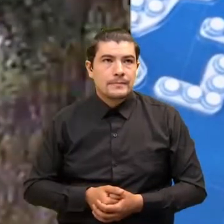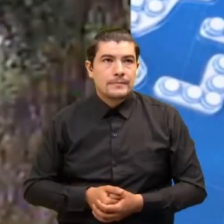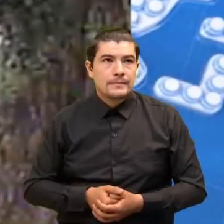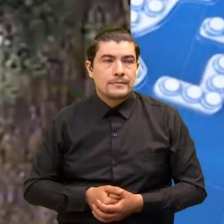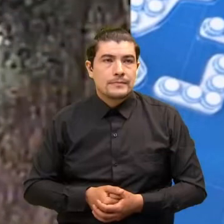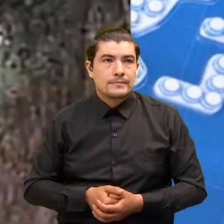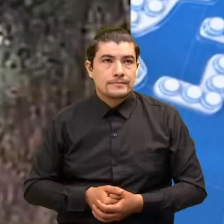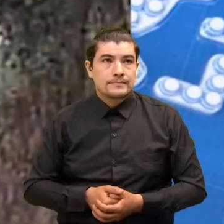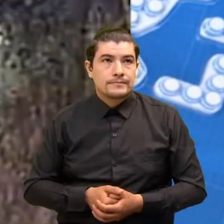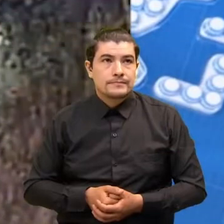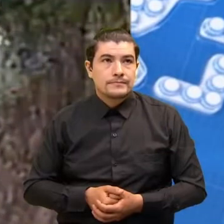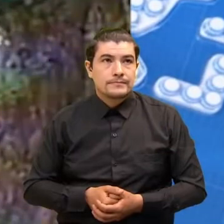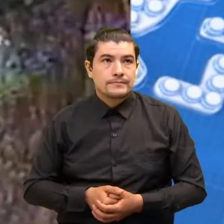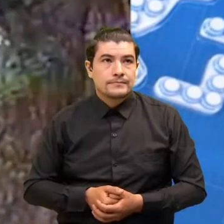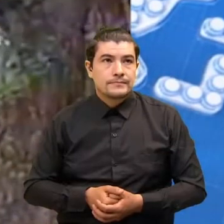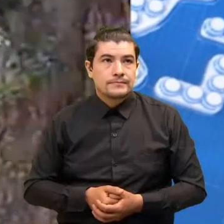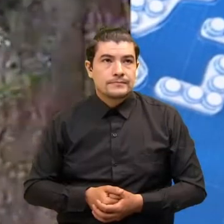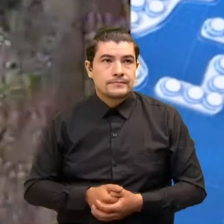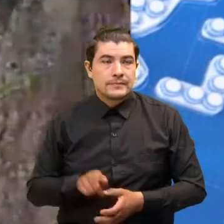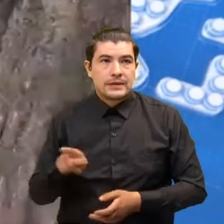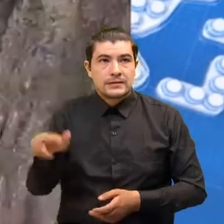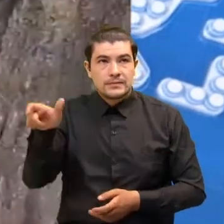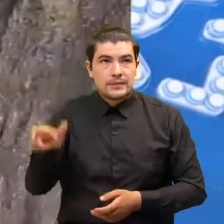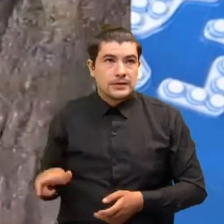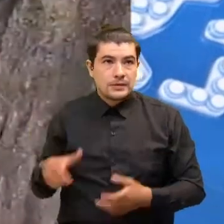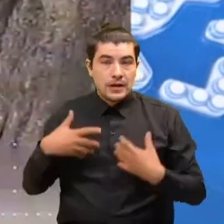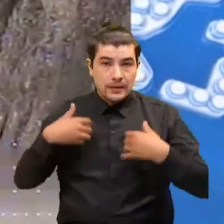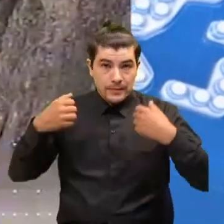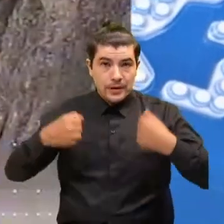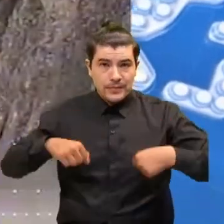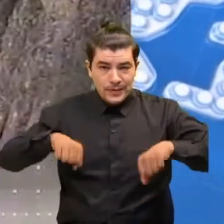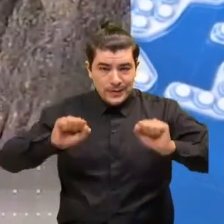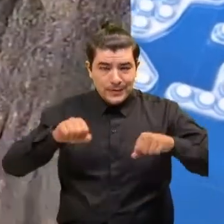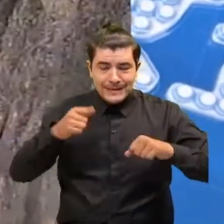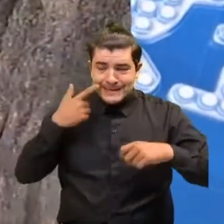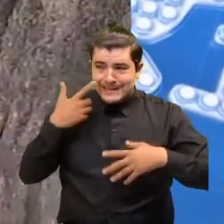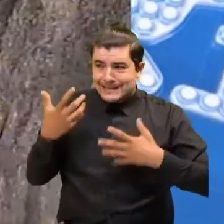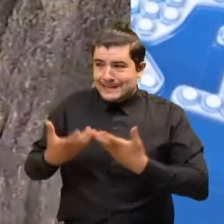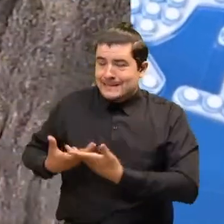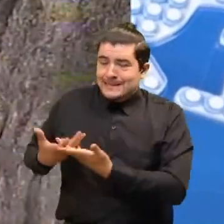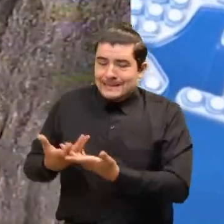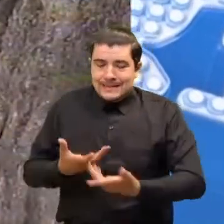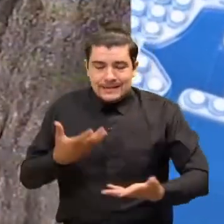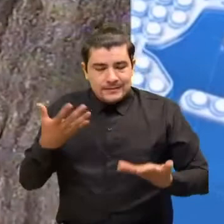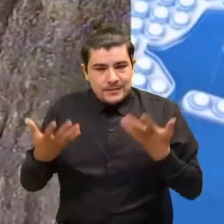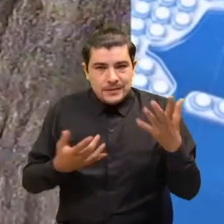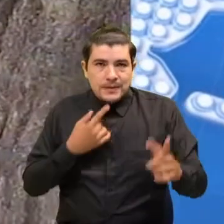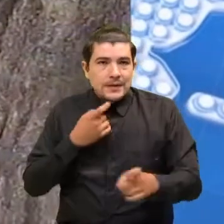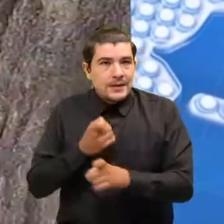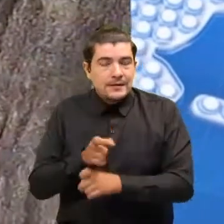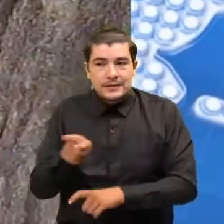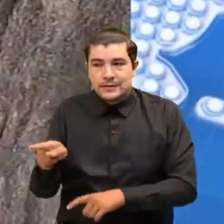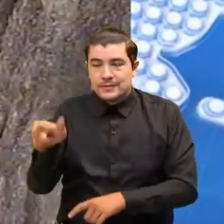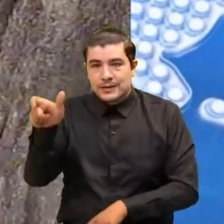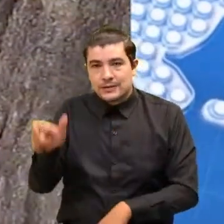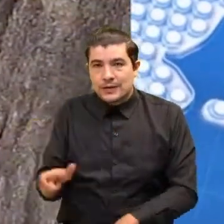que tiene el propietario, quien trata de impedir en varias ocasiones que el ladrón se lleve su medio de transporte, pero finalmente lo logró.